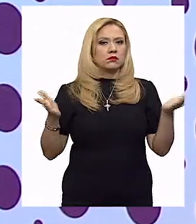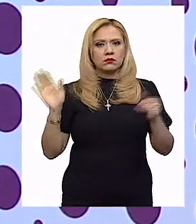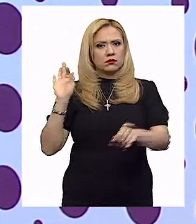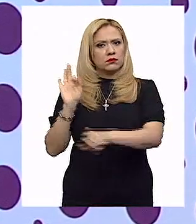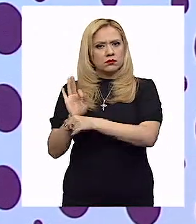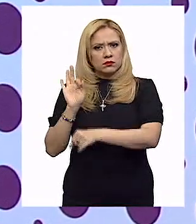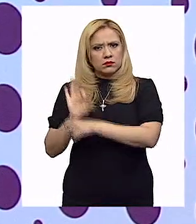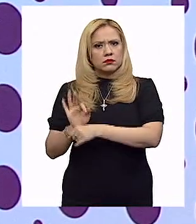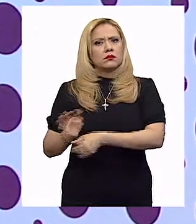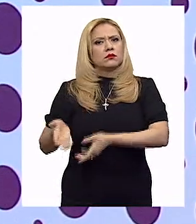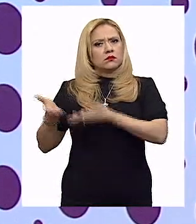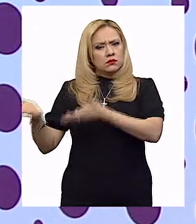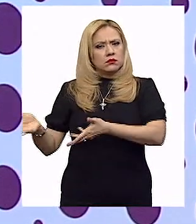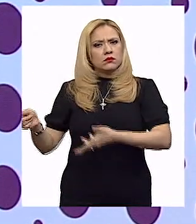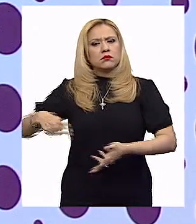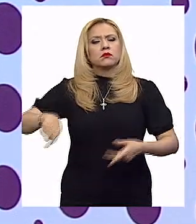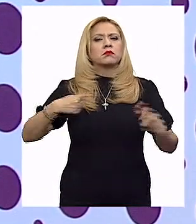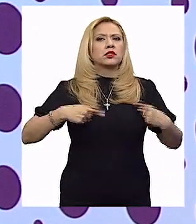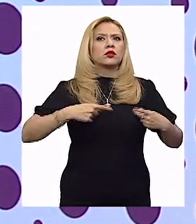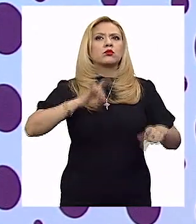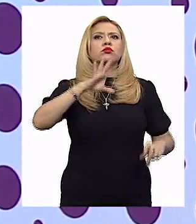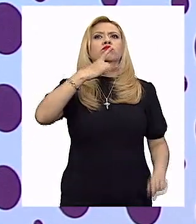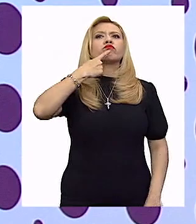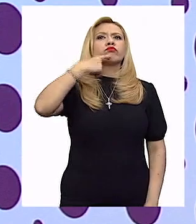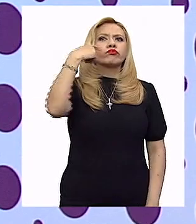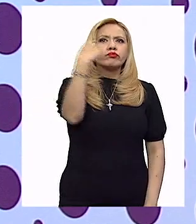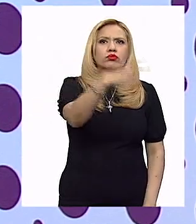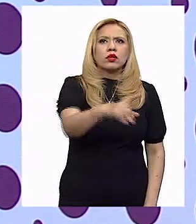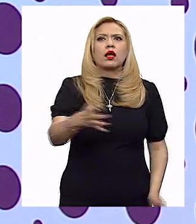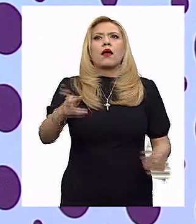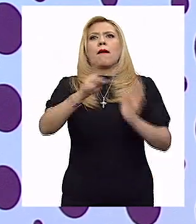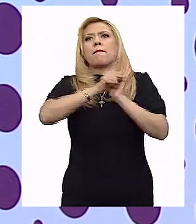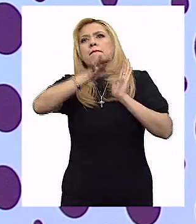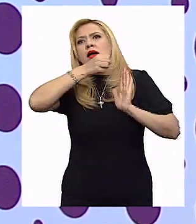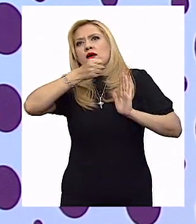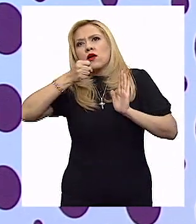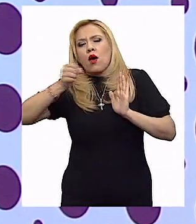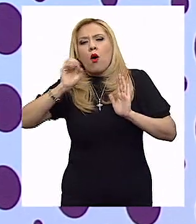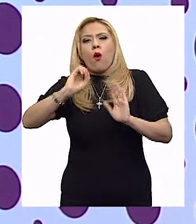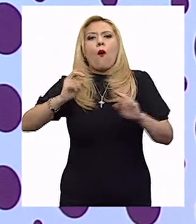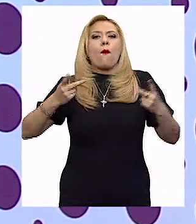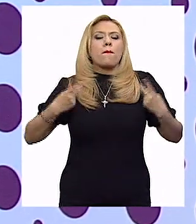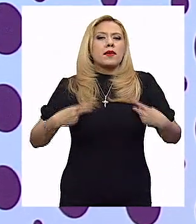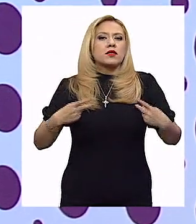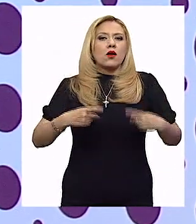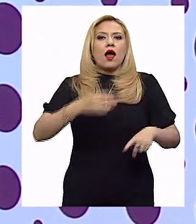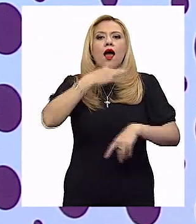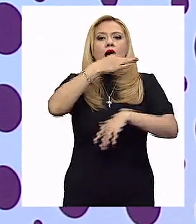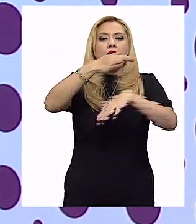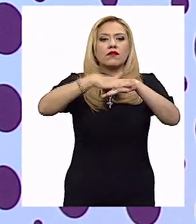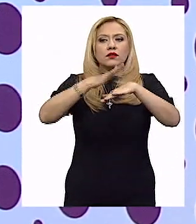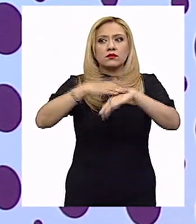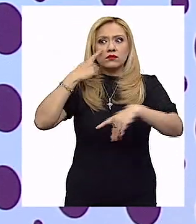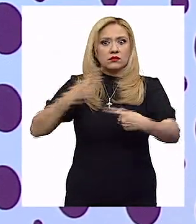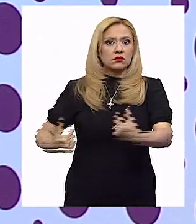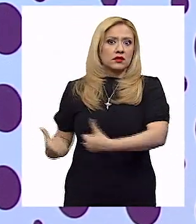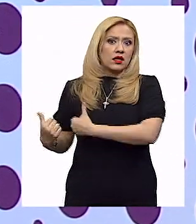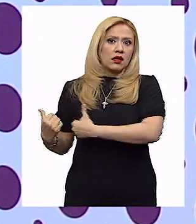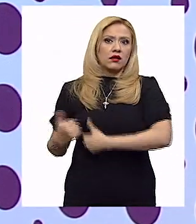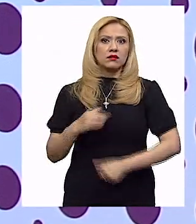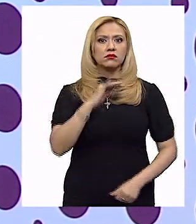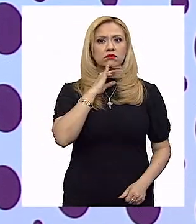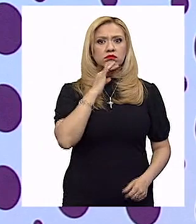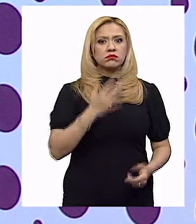protejan a las personas que emitan una denuncia, a los periodistas o a una persona que alerte respecto a posibles actos de corrupción